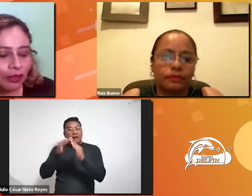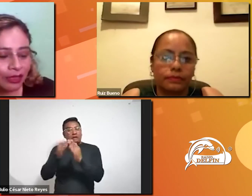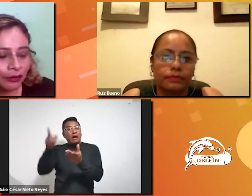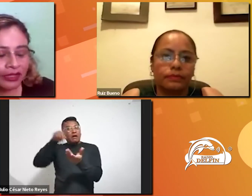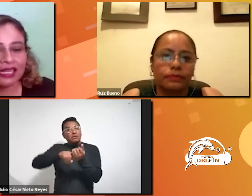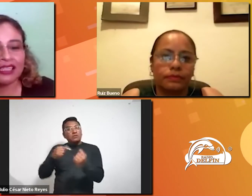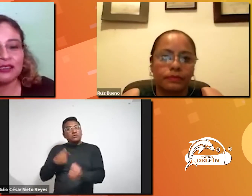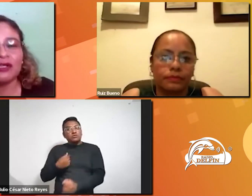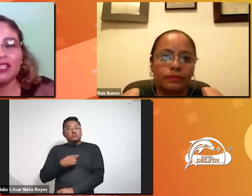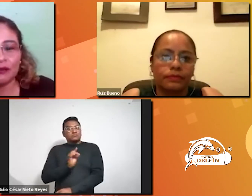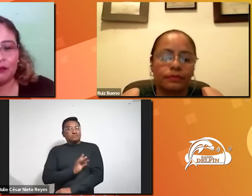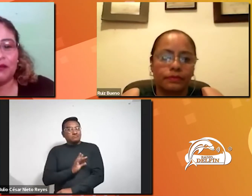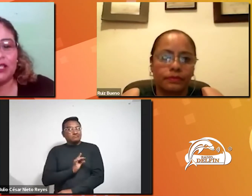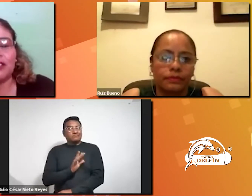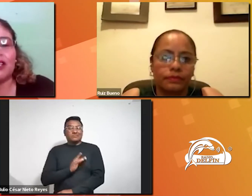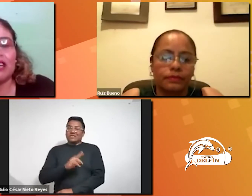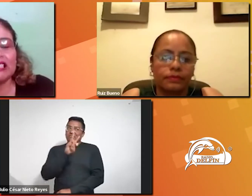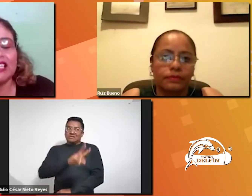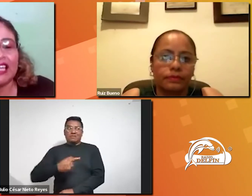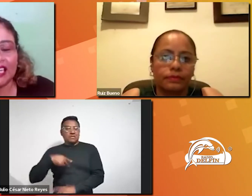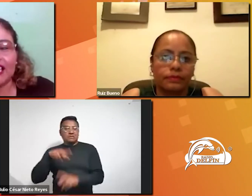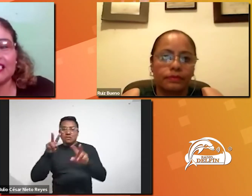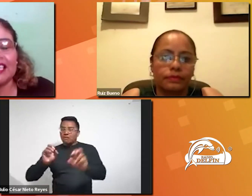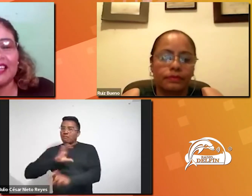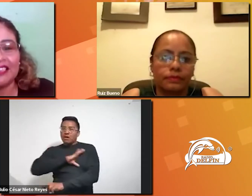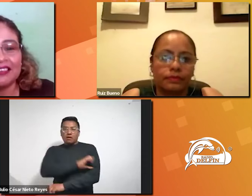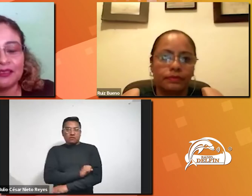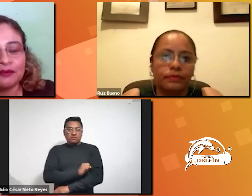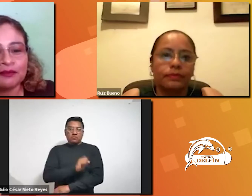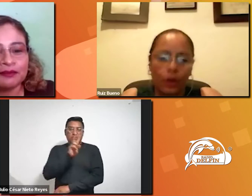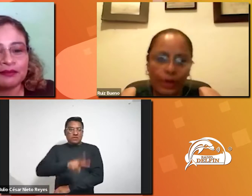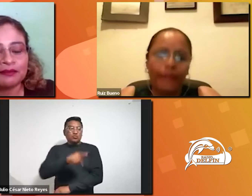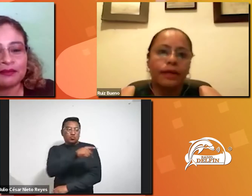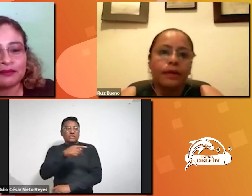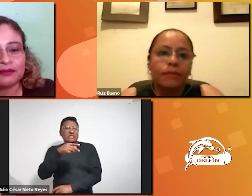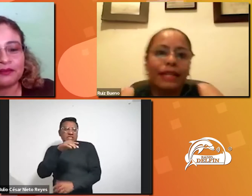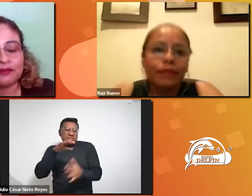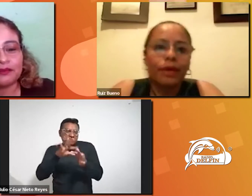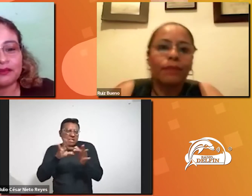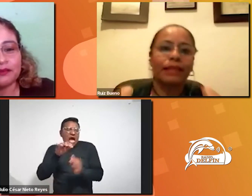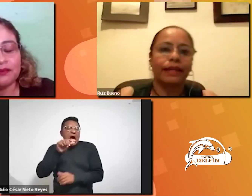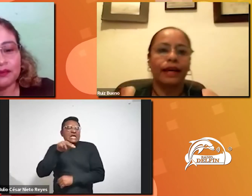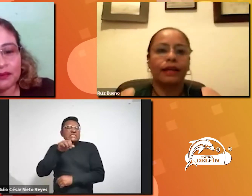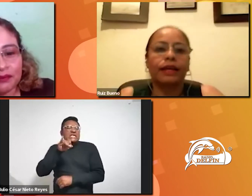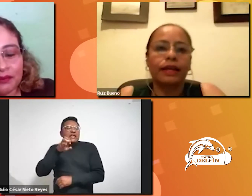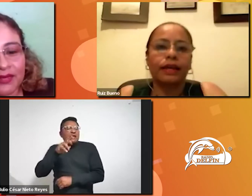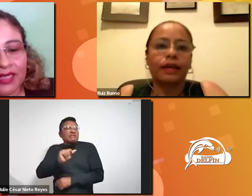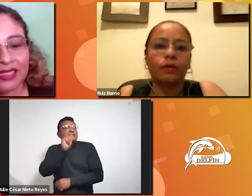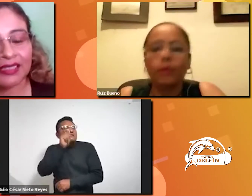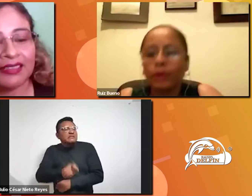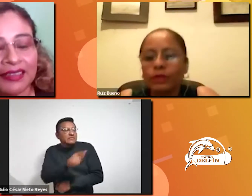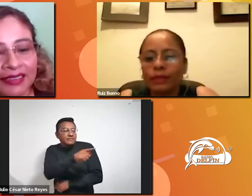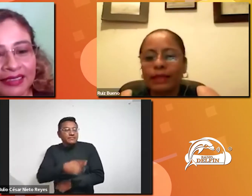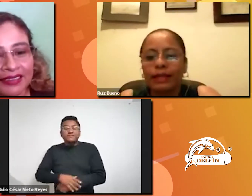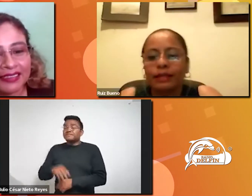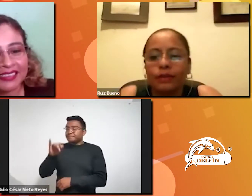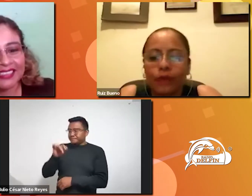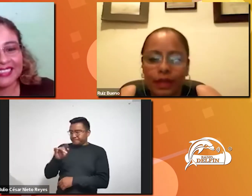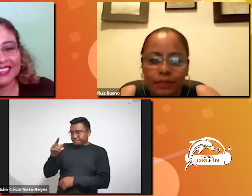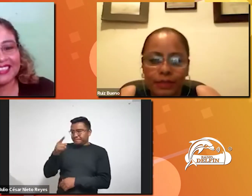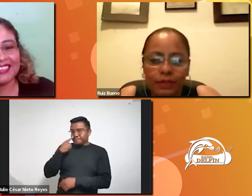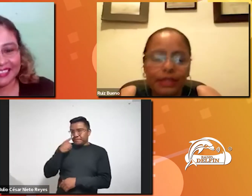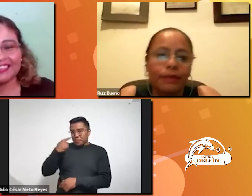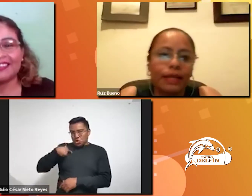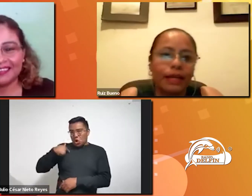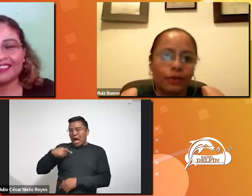encanta, vamos a abordar esto y menciona ahora sí, ¿qué es la ansiedad? Ok, mira, te voy a platicar, como me gusta platicárselo